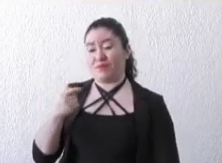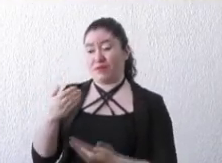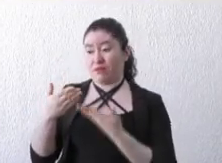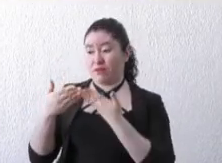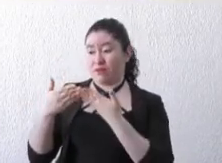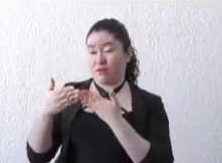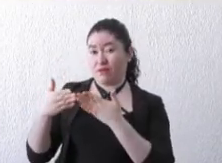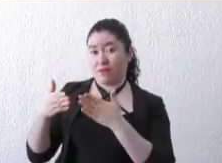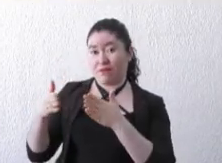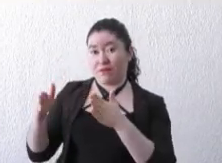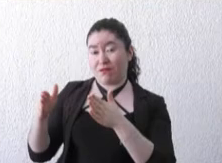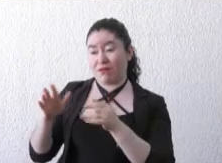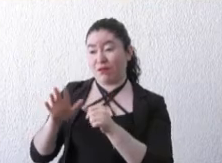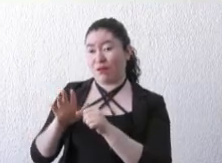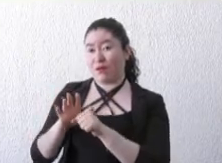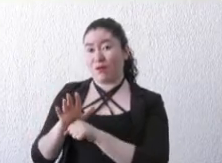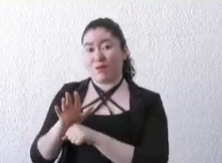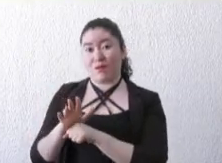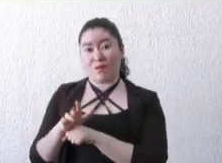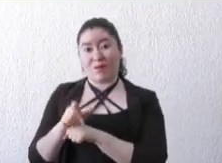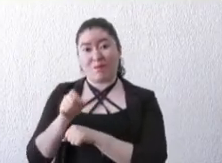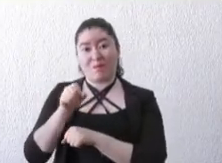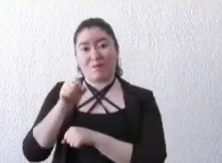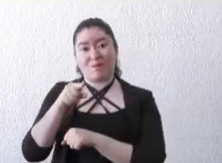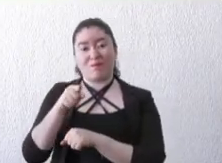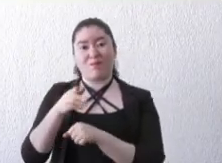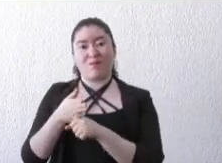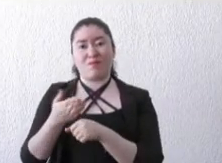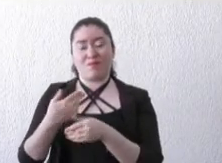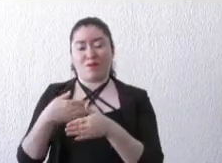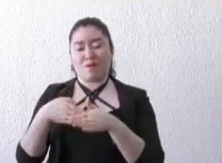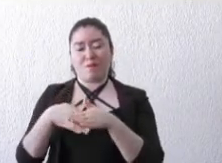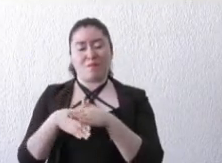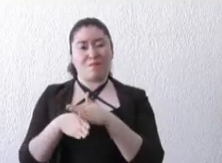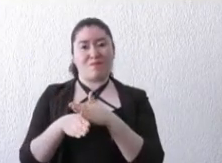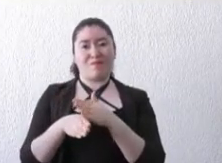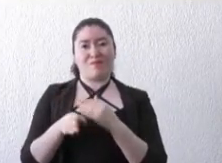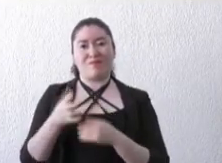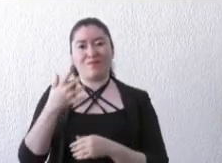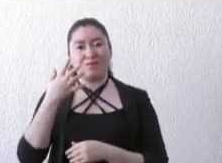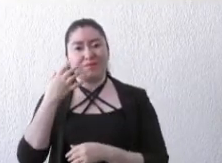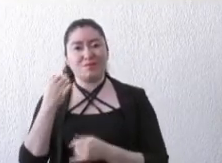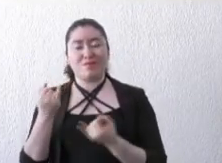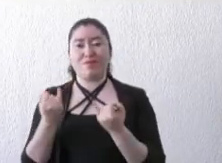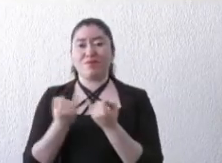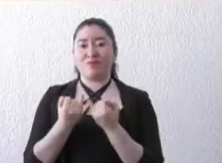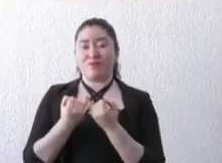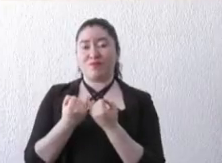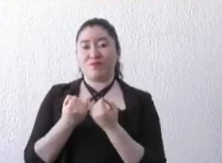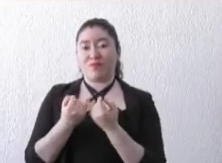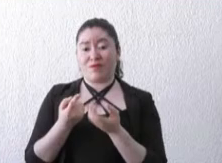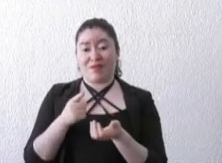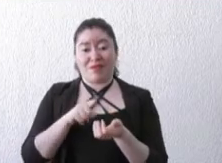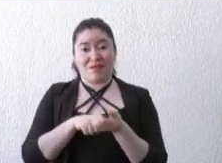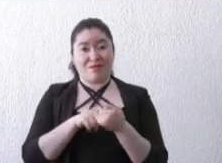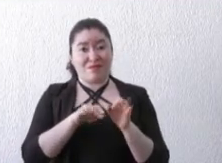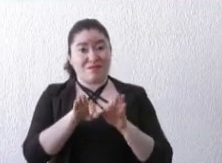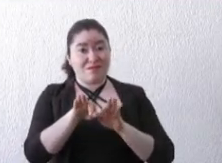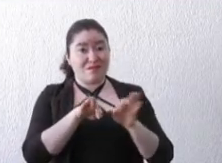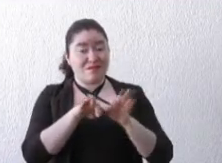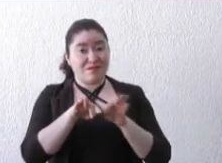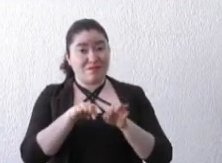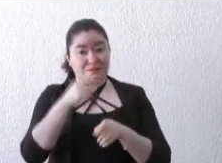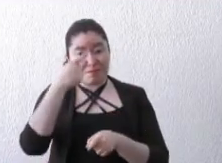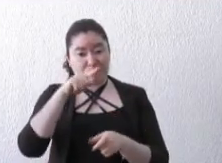abierto, la estructura de los pasos de gato y la reja central para el trabajo escénico de la